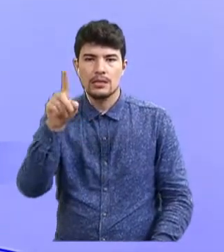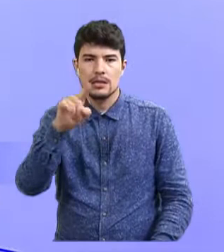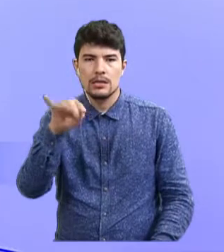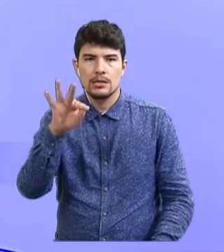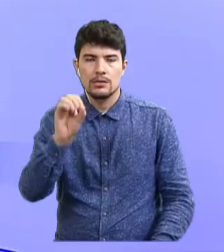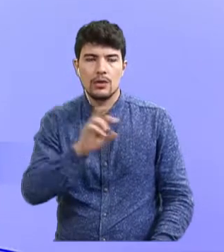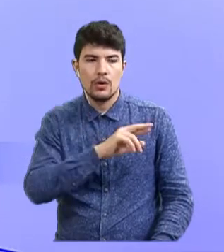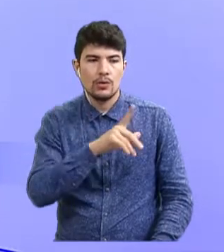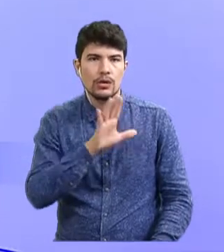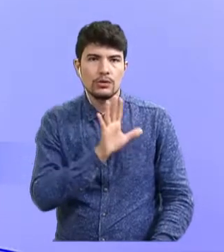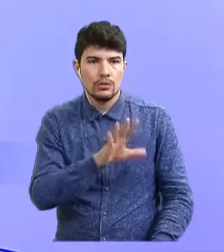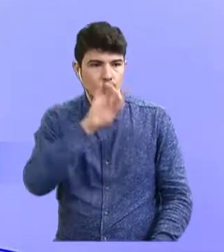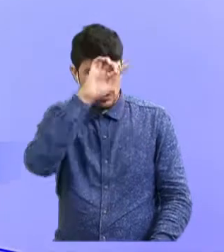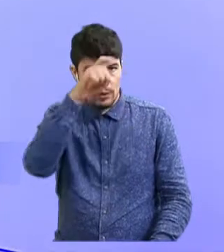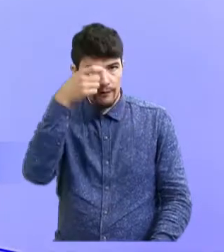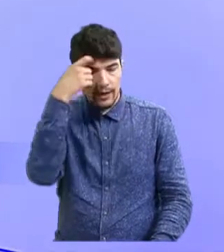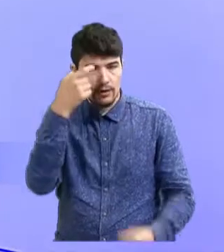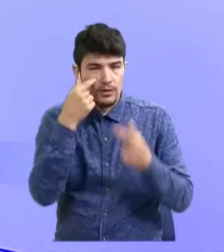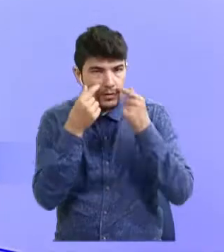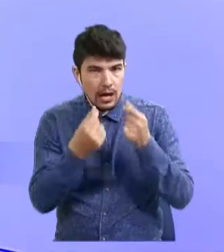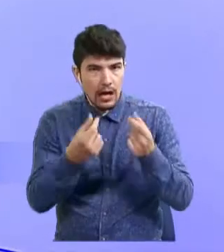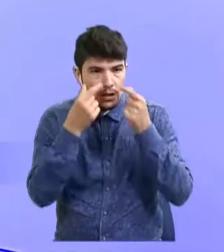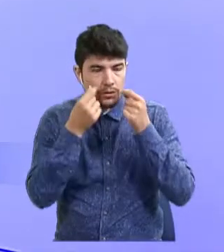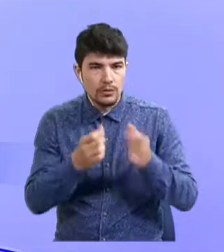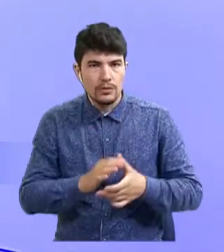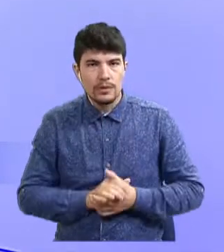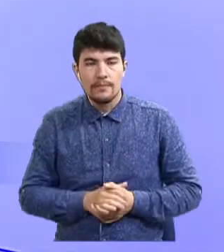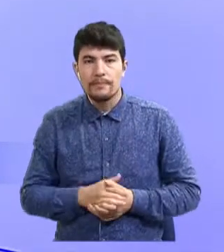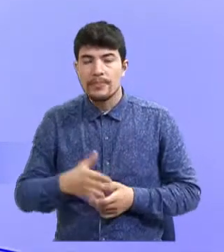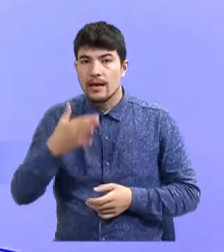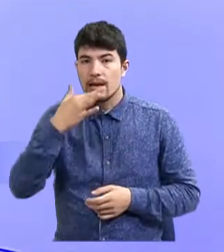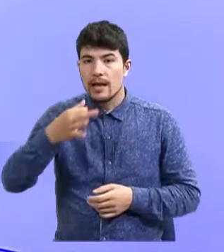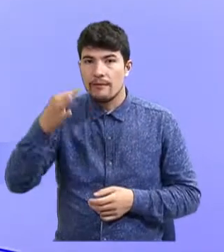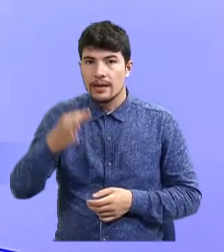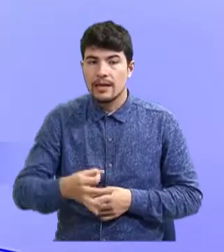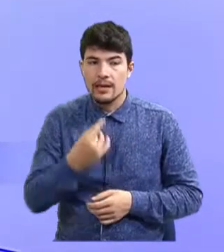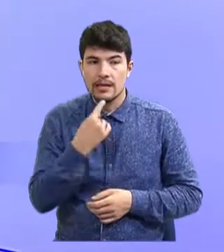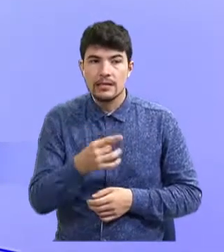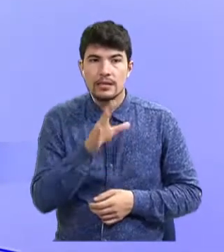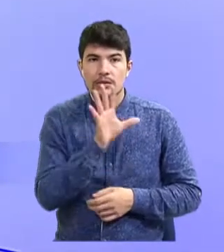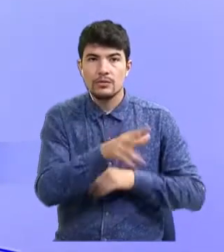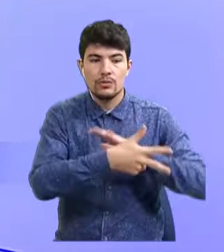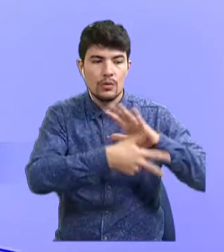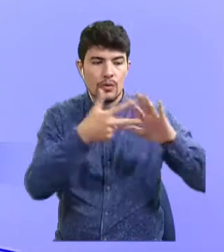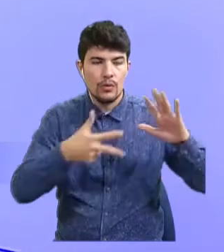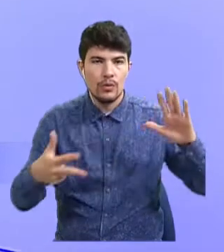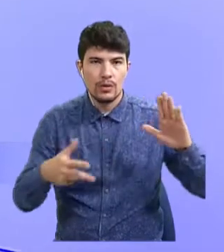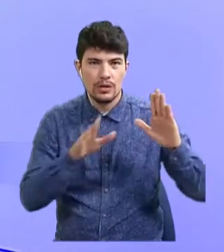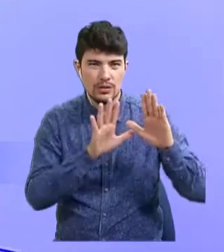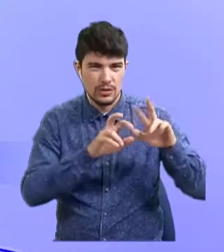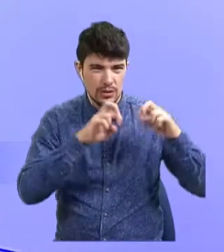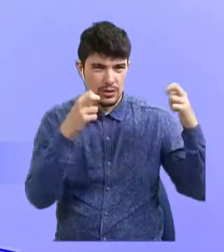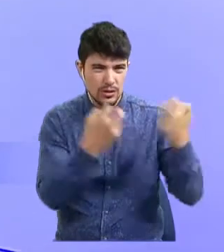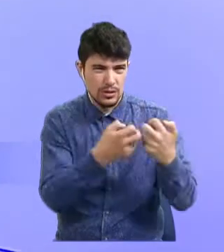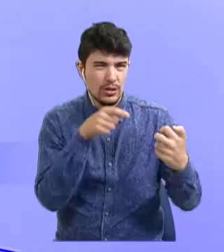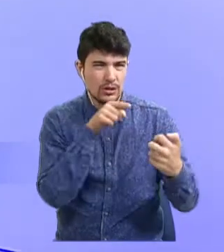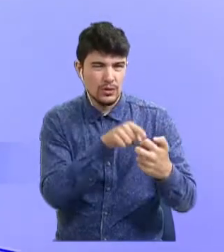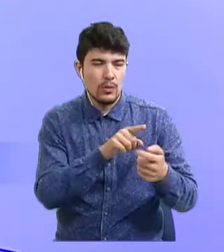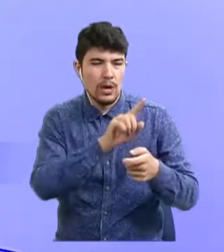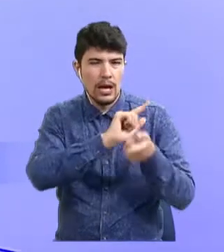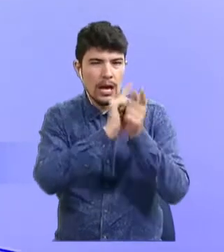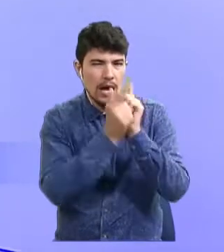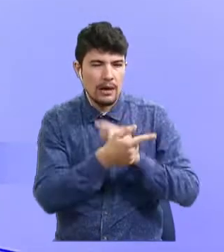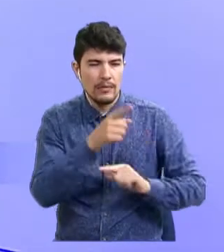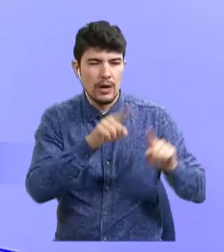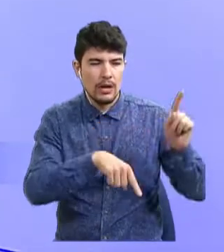el gobierno de Santos. La verdad, lo que ha dicho la Corte en cuanto a cambiar algunos